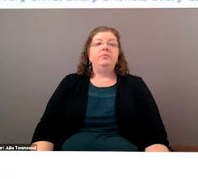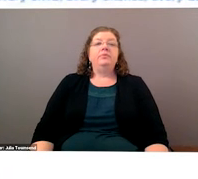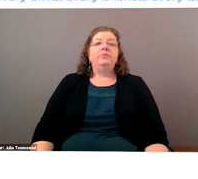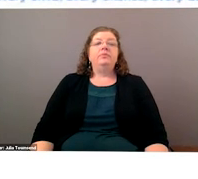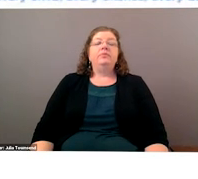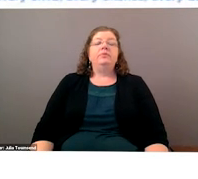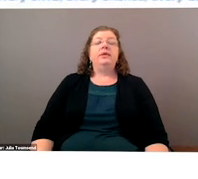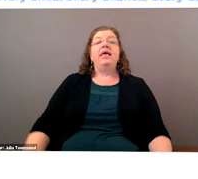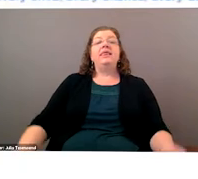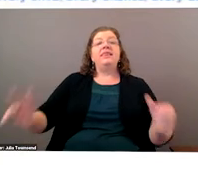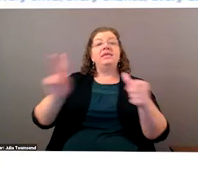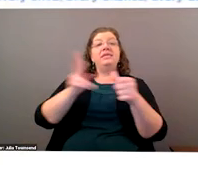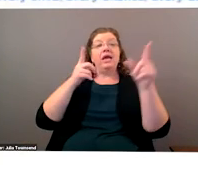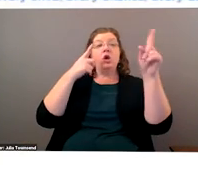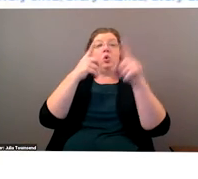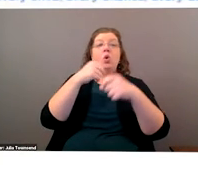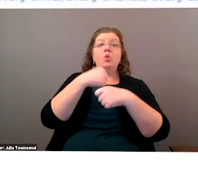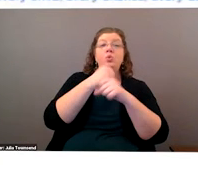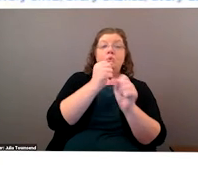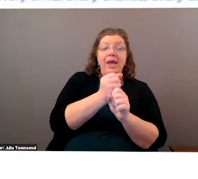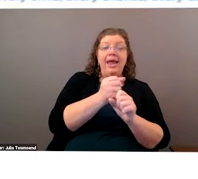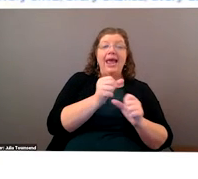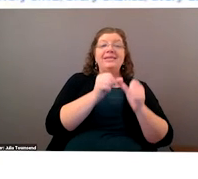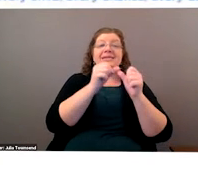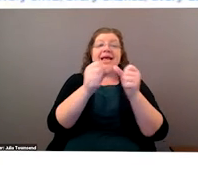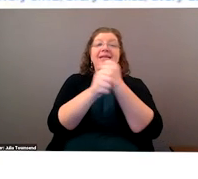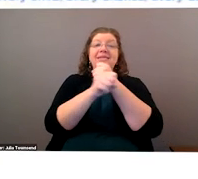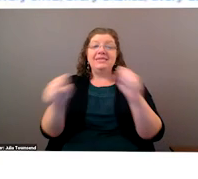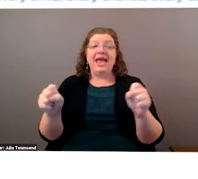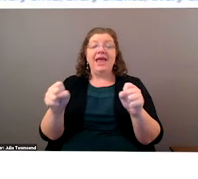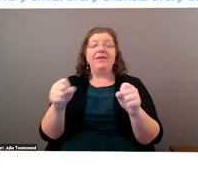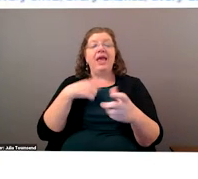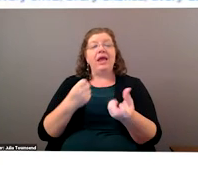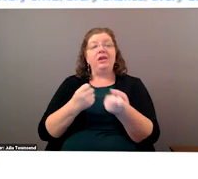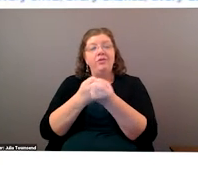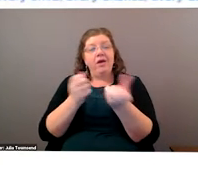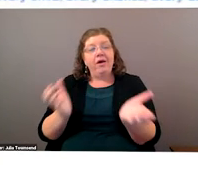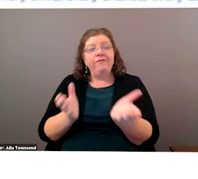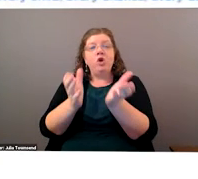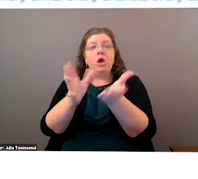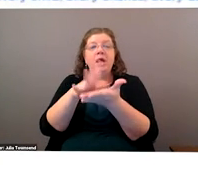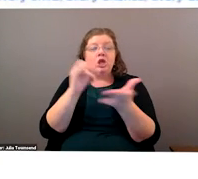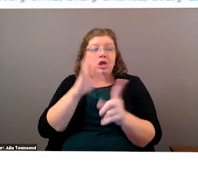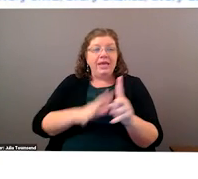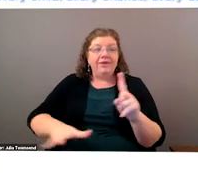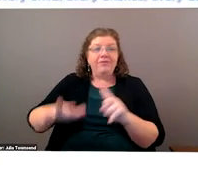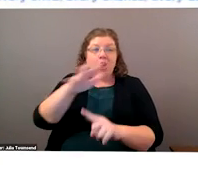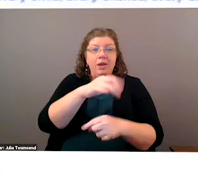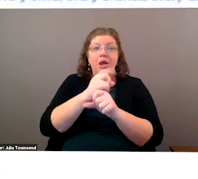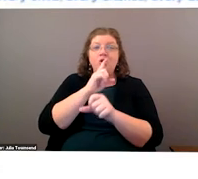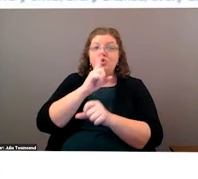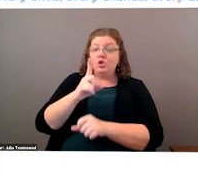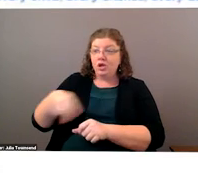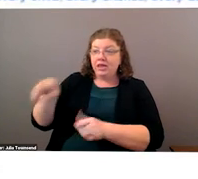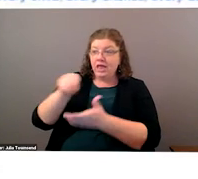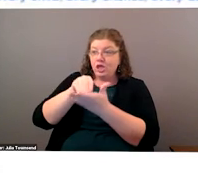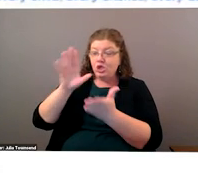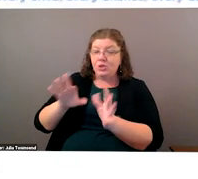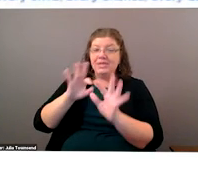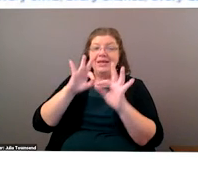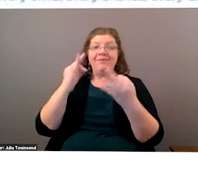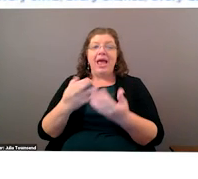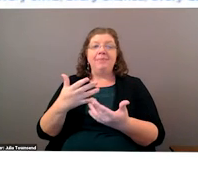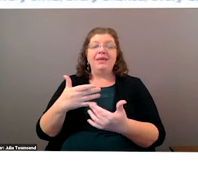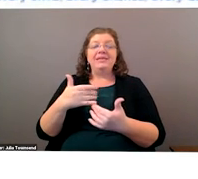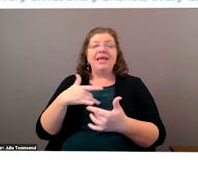La segunda meta es crear y sustentar ambientes de aprendizaje seguros y afirmantes, asegurando de que nuestros estudiantes y familias